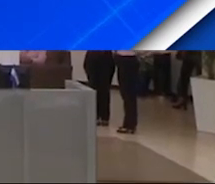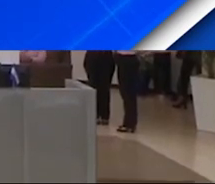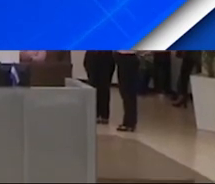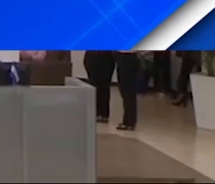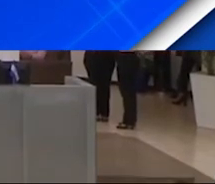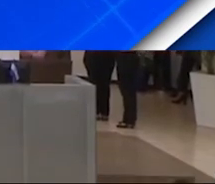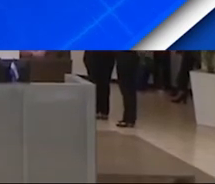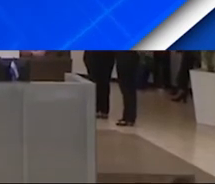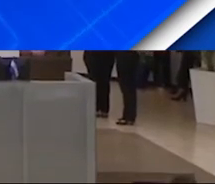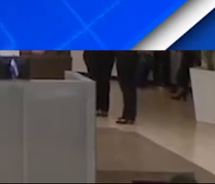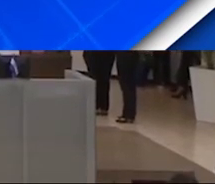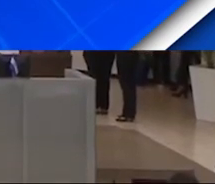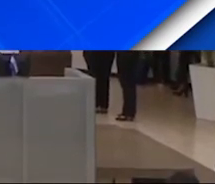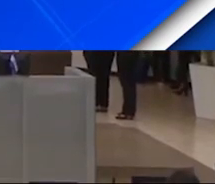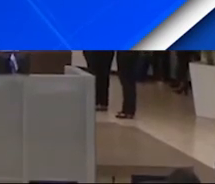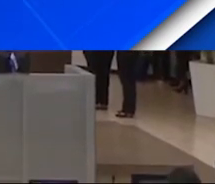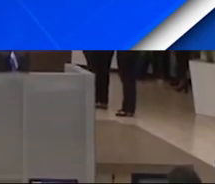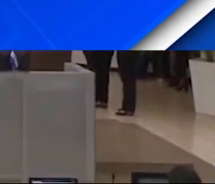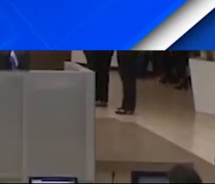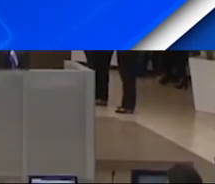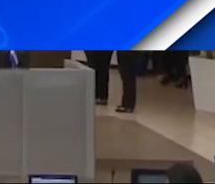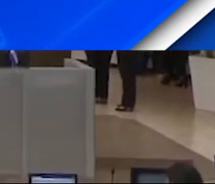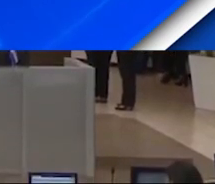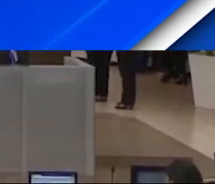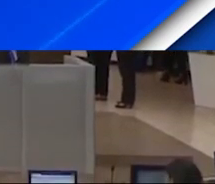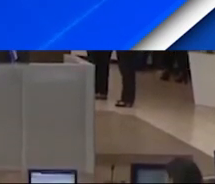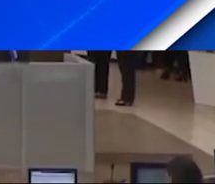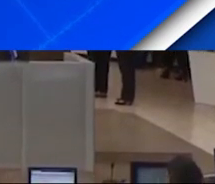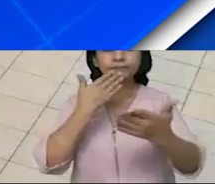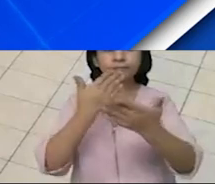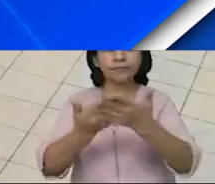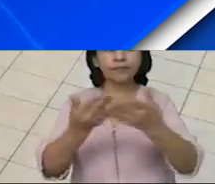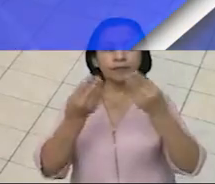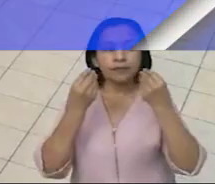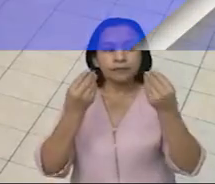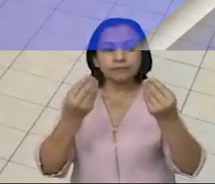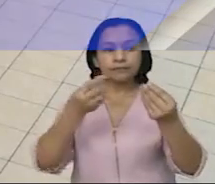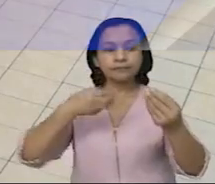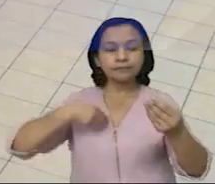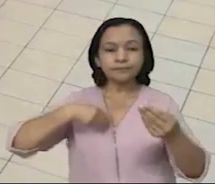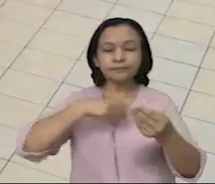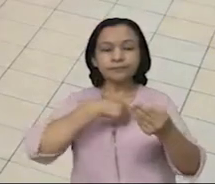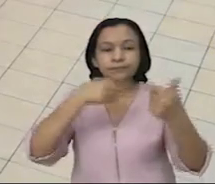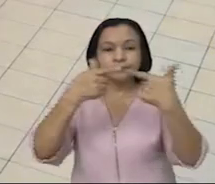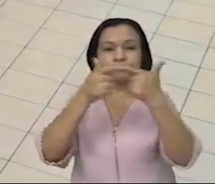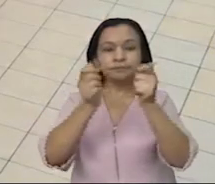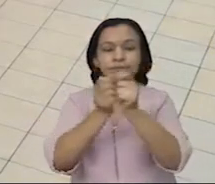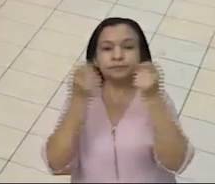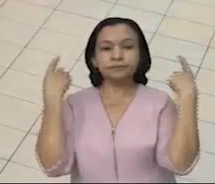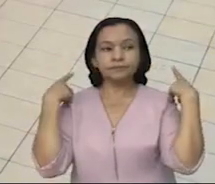de consulta y dictamen. Noticias 12, Darlene Téllez. Noticias 12, Darlene Téllez.